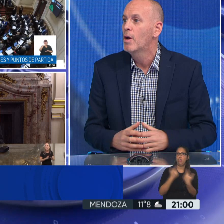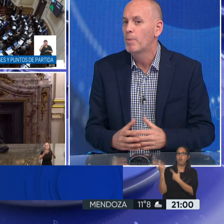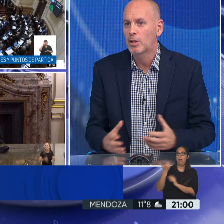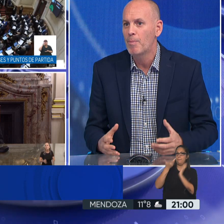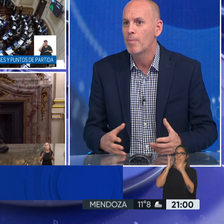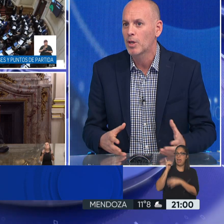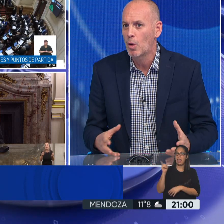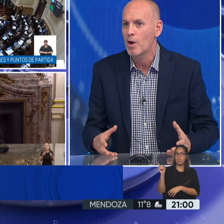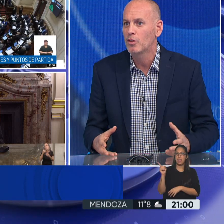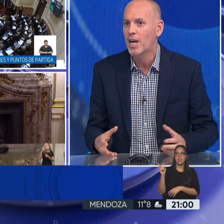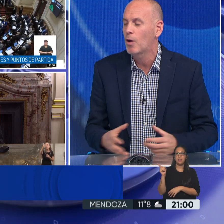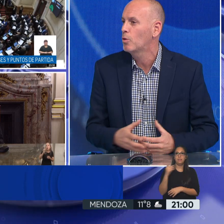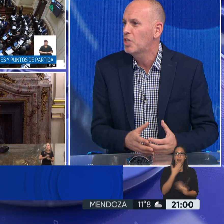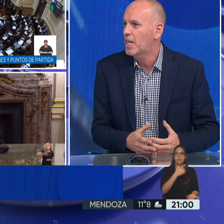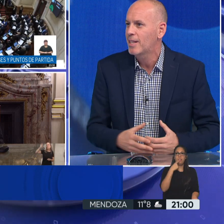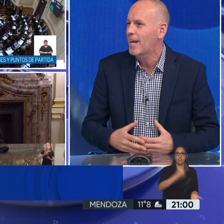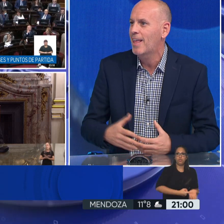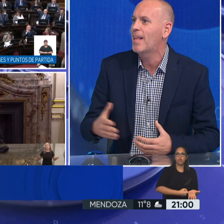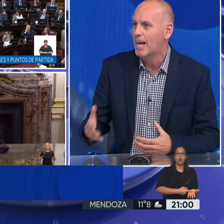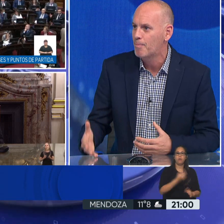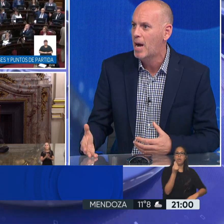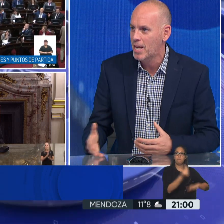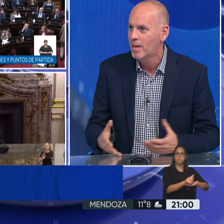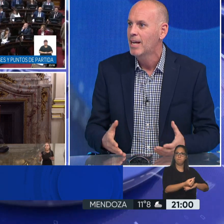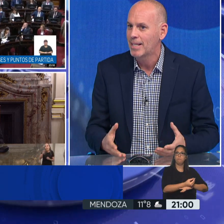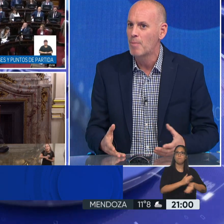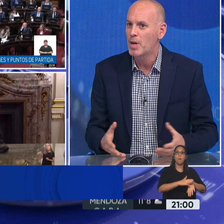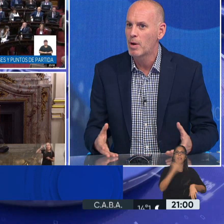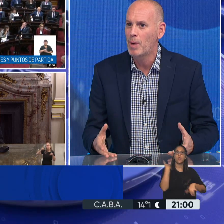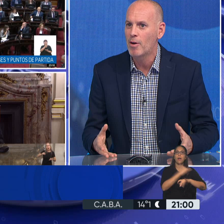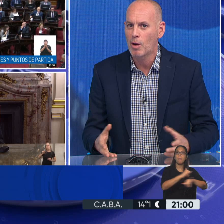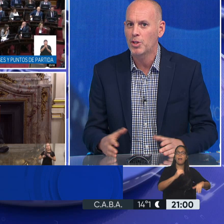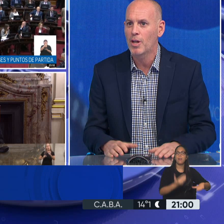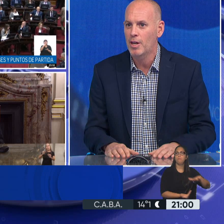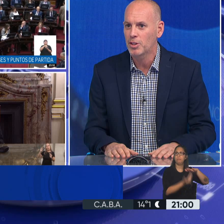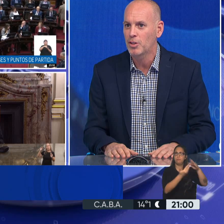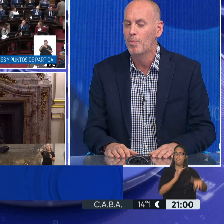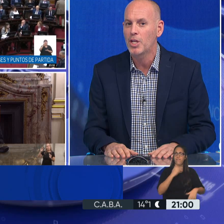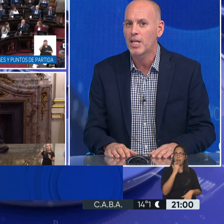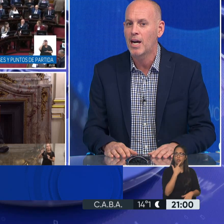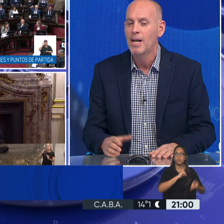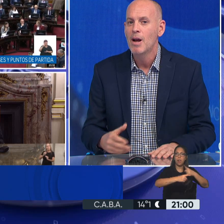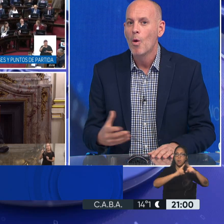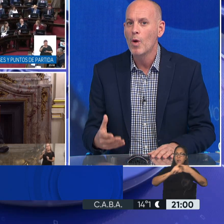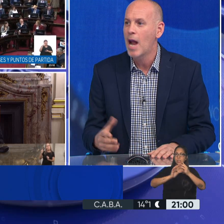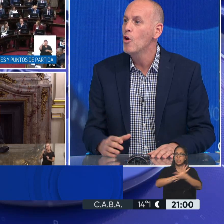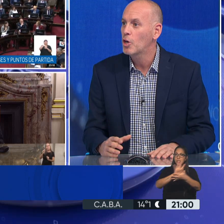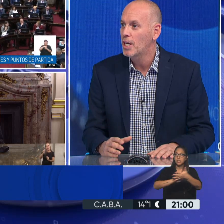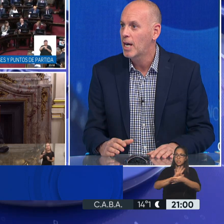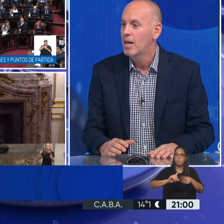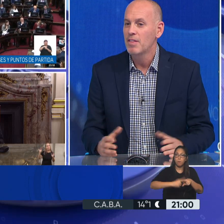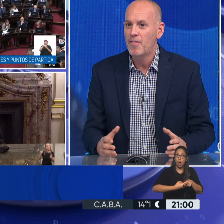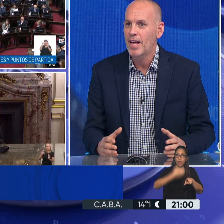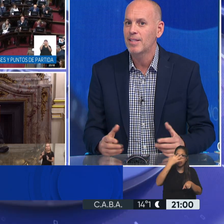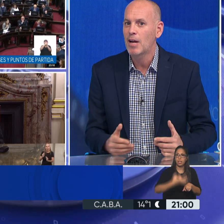decisión, pero también porque se lo ha encontrado con un dirigente que desde la campaña está en primer plano en las cuestiones de negociación política, una